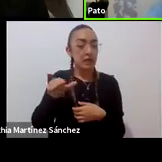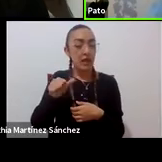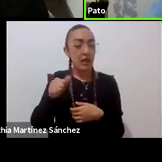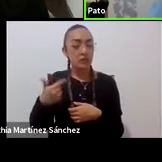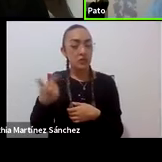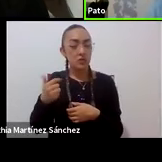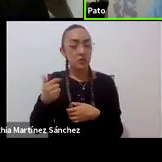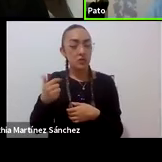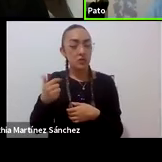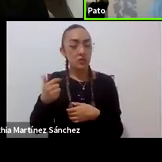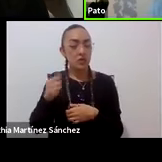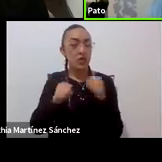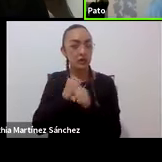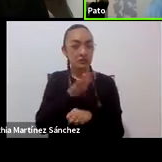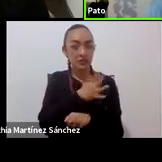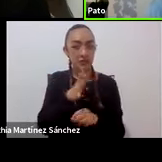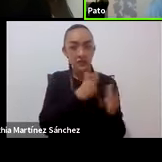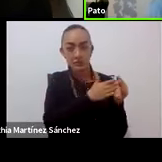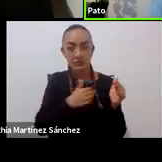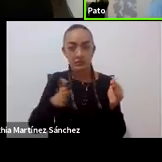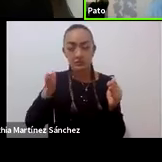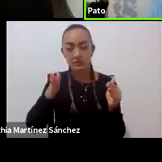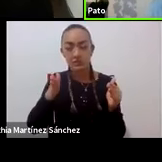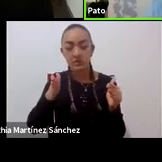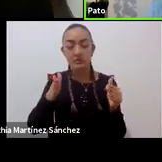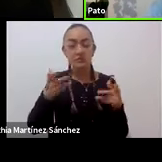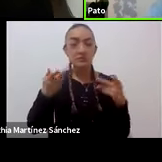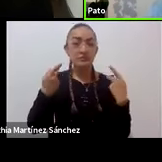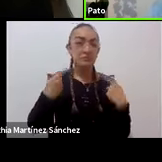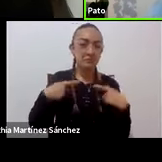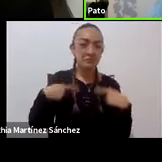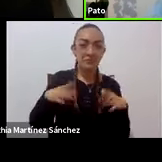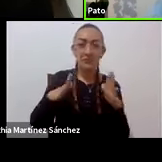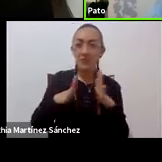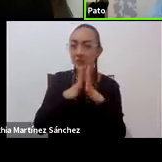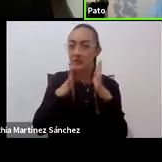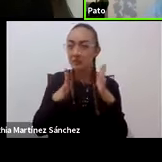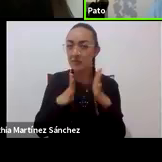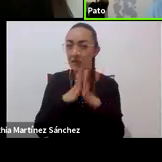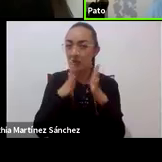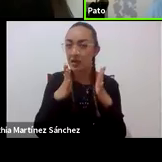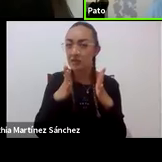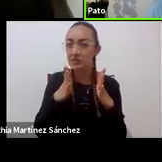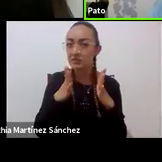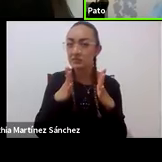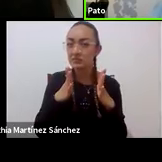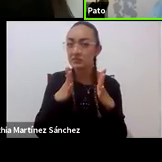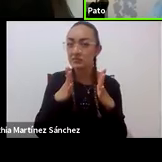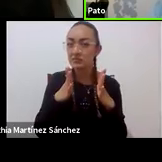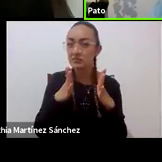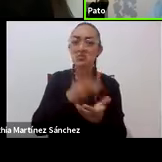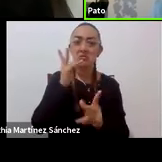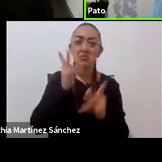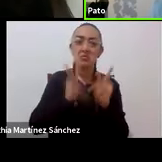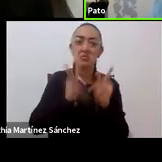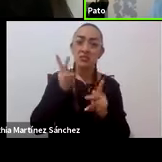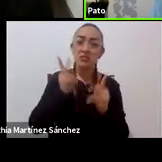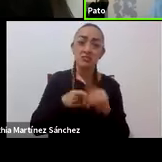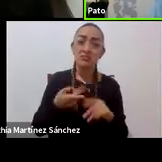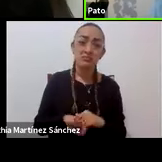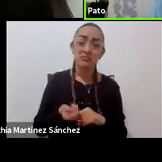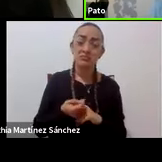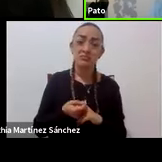decir, en donde participar era simplemente hablar, ¿no? Y donde la